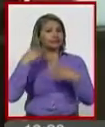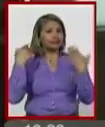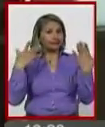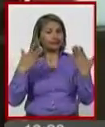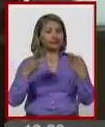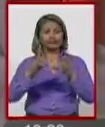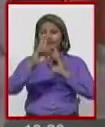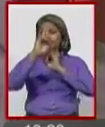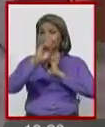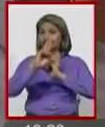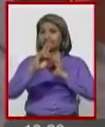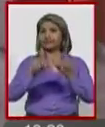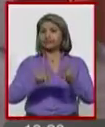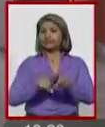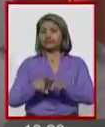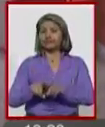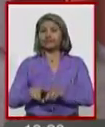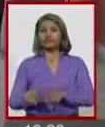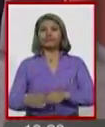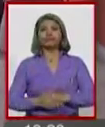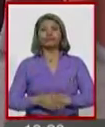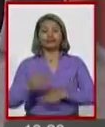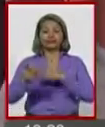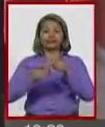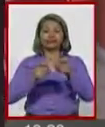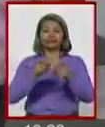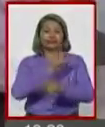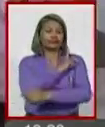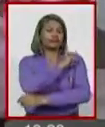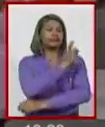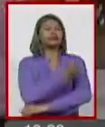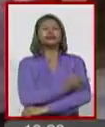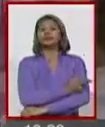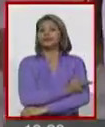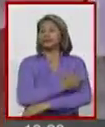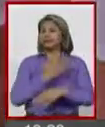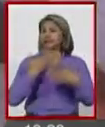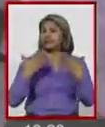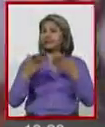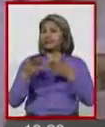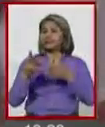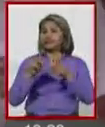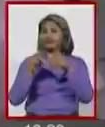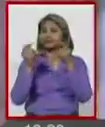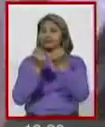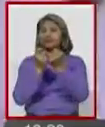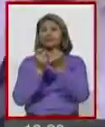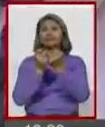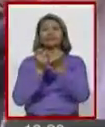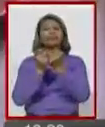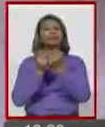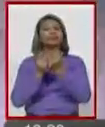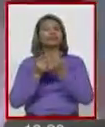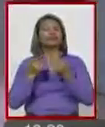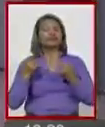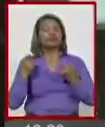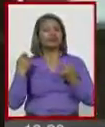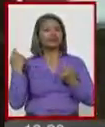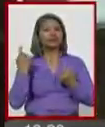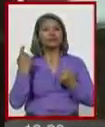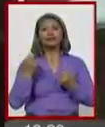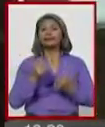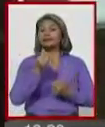vamos a hacer respetar, de tal manera que también directores distritales, en este caso director departamental,